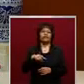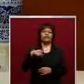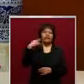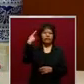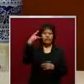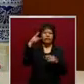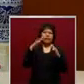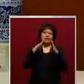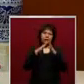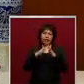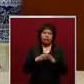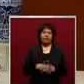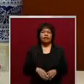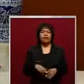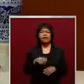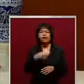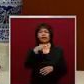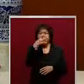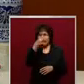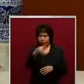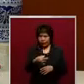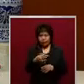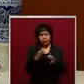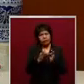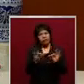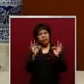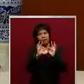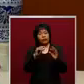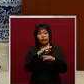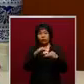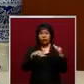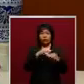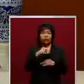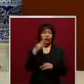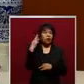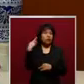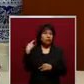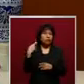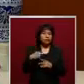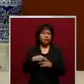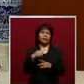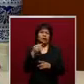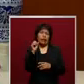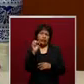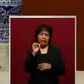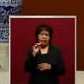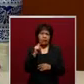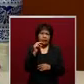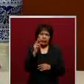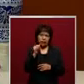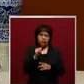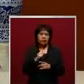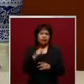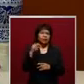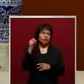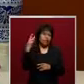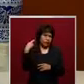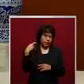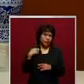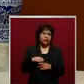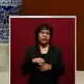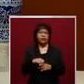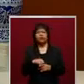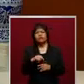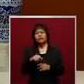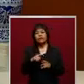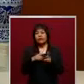que nada, quiero comentarles que es muy importante que todos los que nos están escuchando a través de SET Televisión y SET Radio y de la Red Estatal de